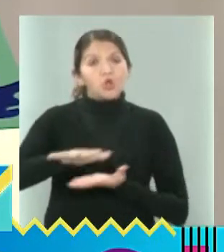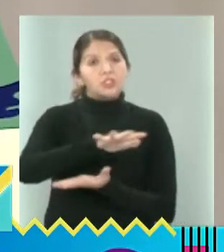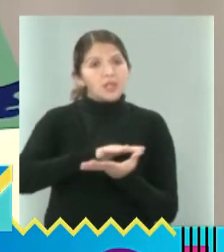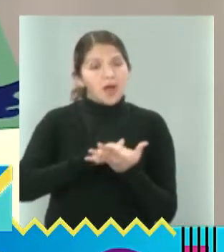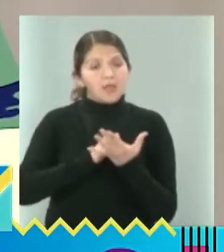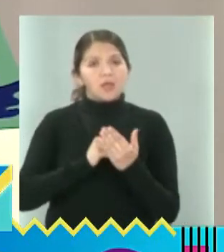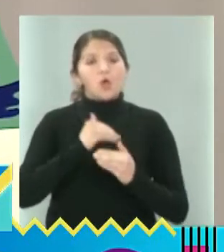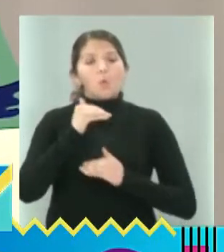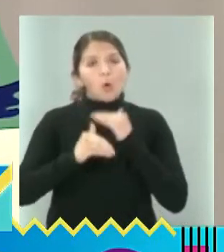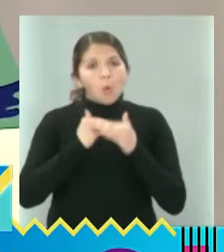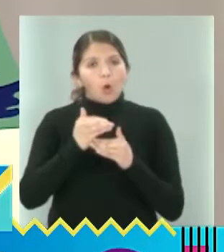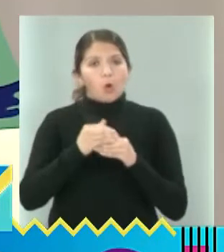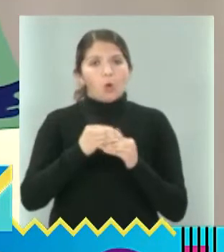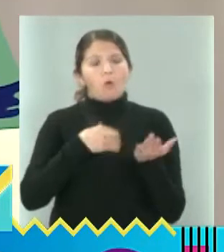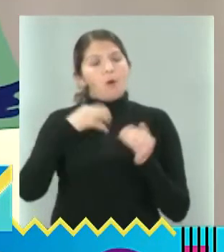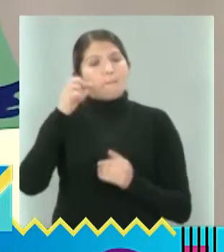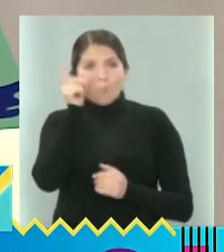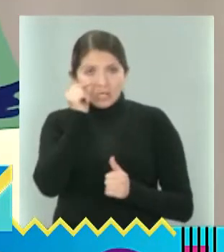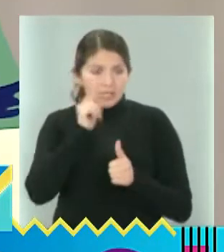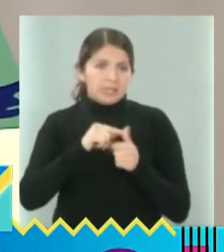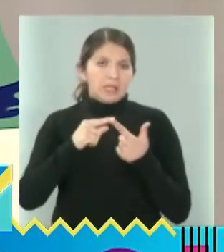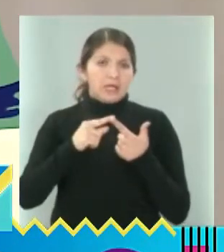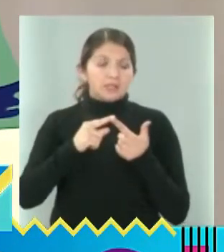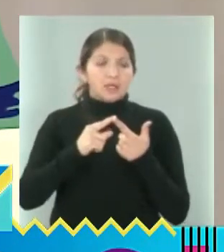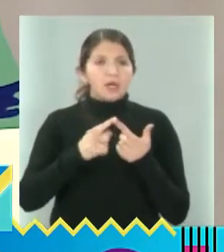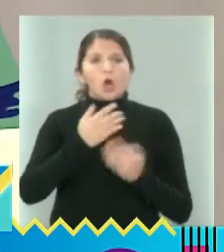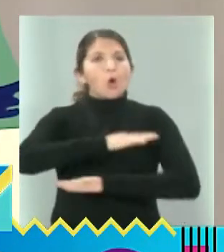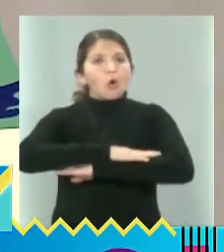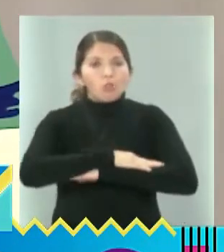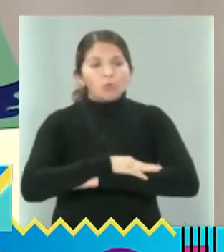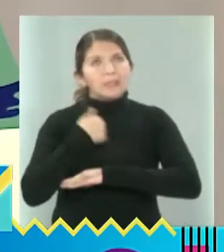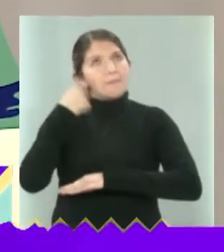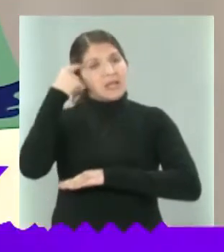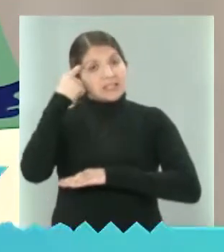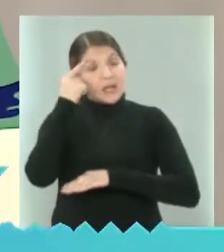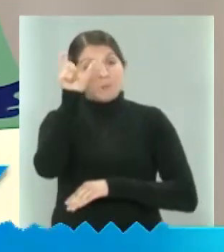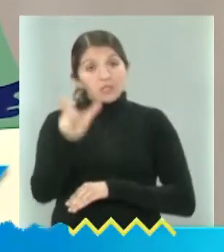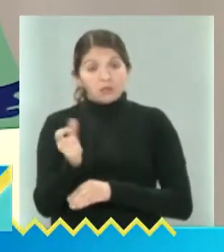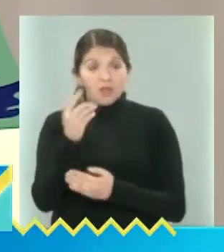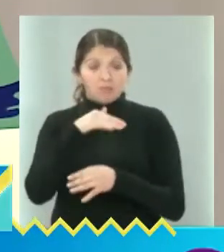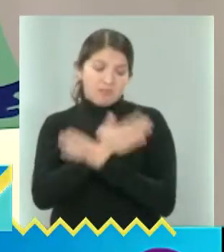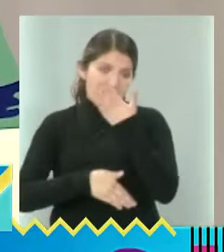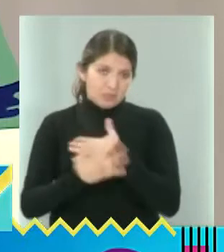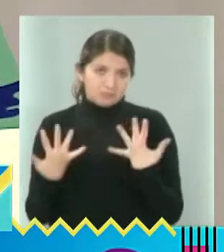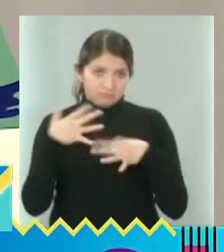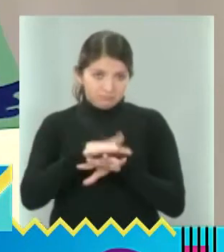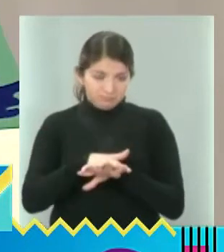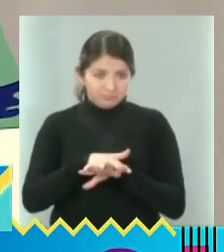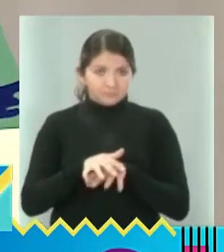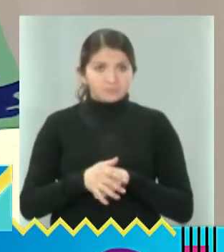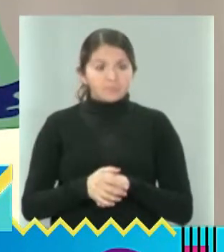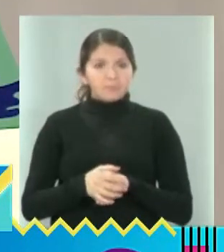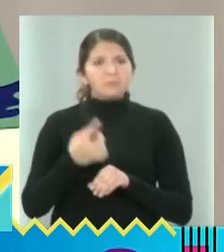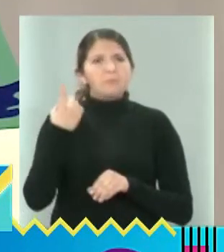construya políticas, acciones, gestos que incluyan a las personas con discapacidad en sus sistemas. Pero, mejor